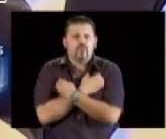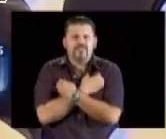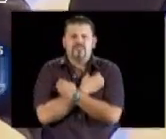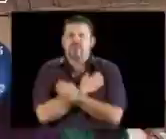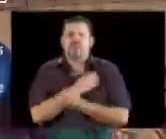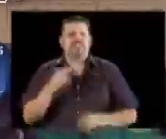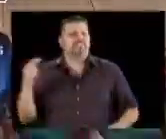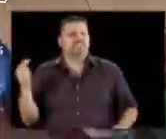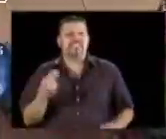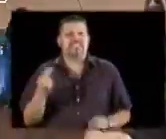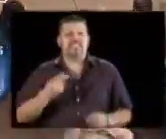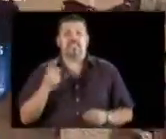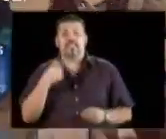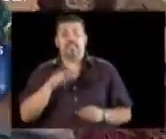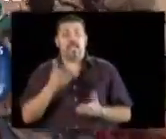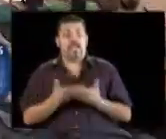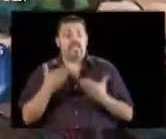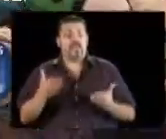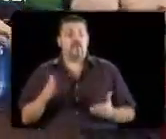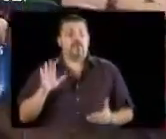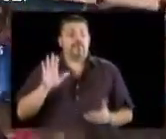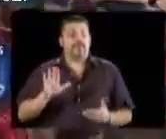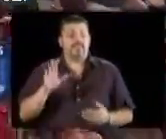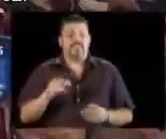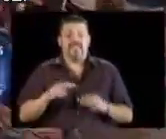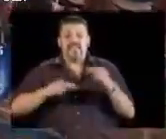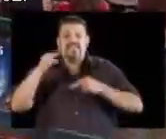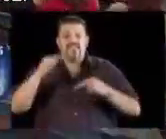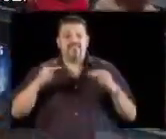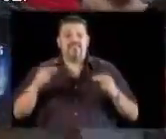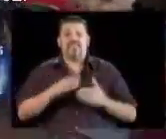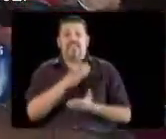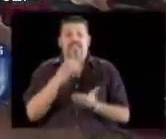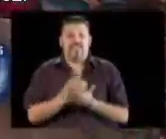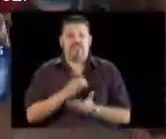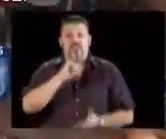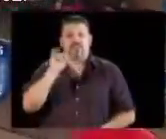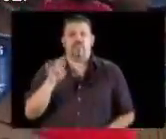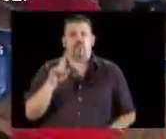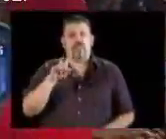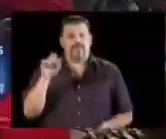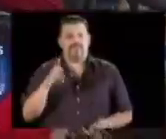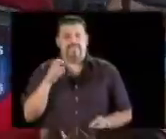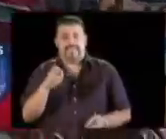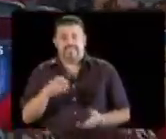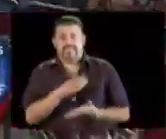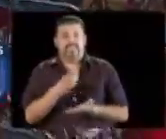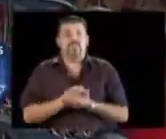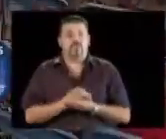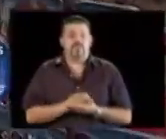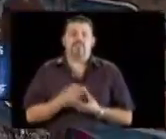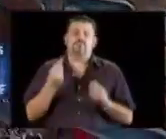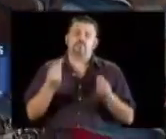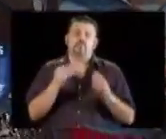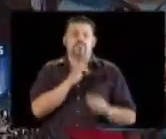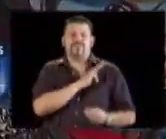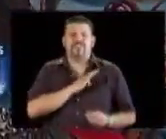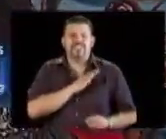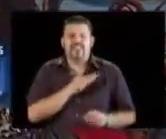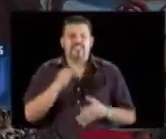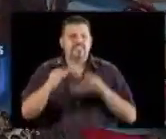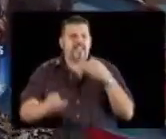totalmente inexistente y ahora aparece con la calidad y el nivel de Ciudad Juárez, de Educare en Ciudad Juárez. Felicidades a